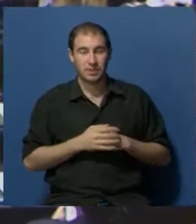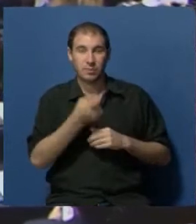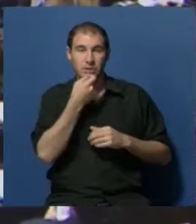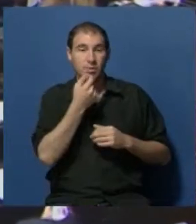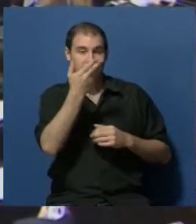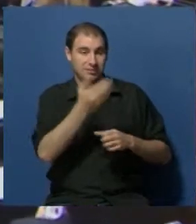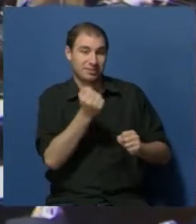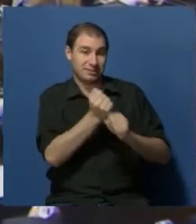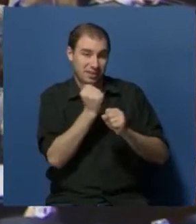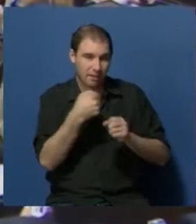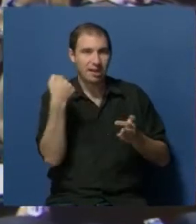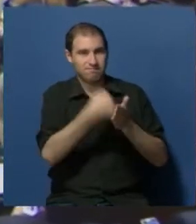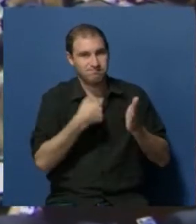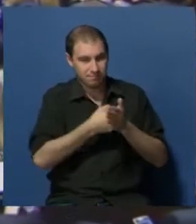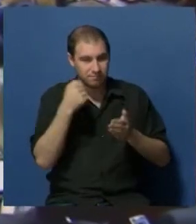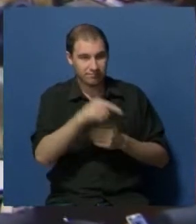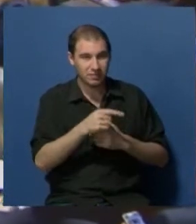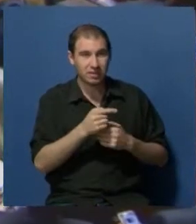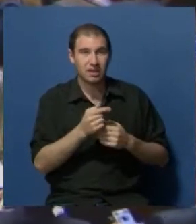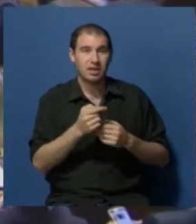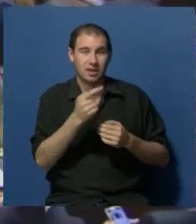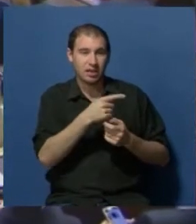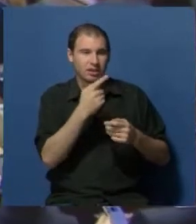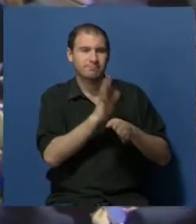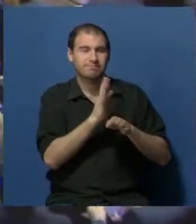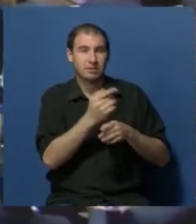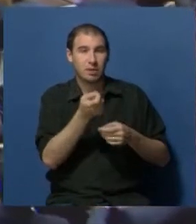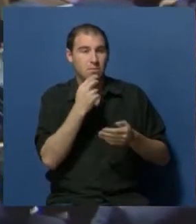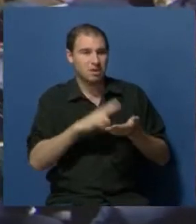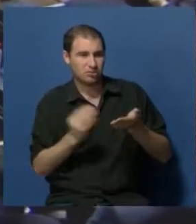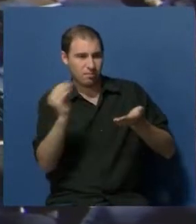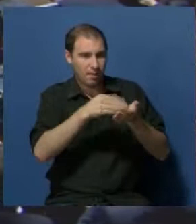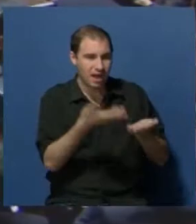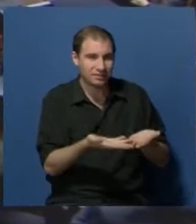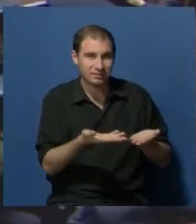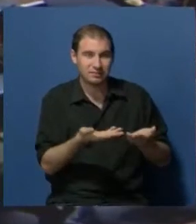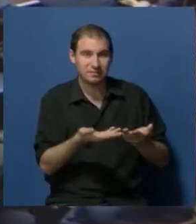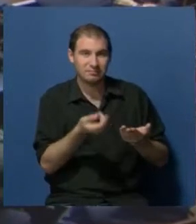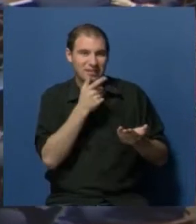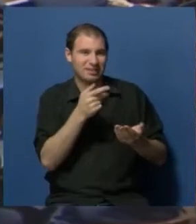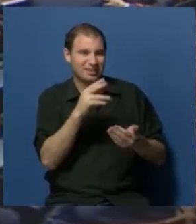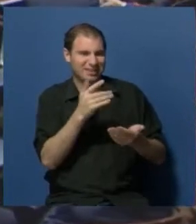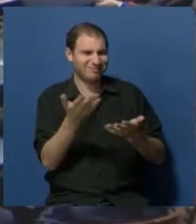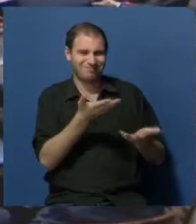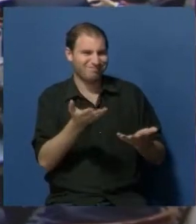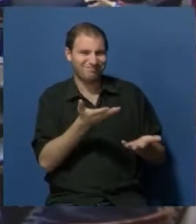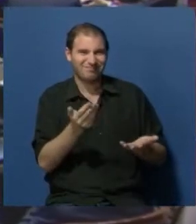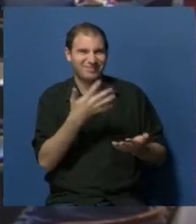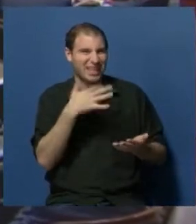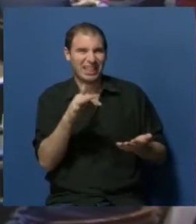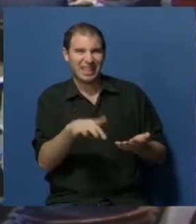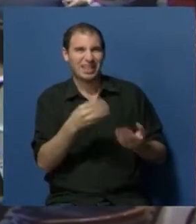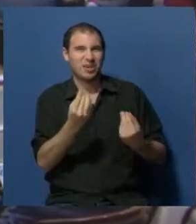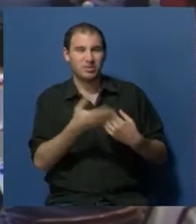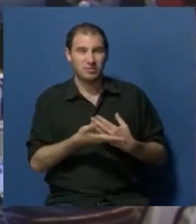uno trabaja y se esfuerza y el rédito de eso además tiene un impuesto, digamos, como que no cierra mucho la